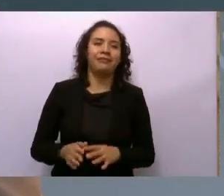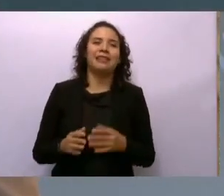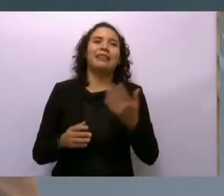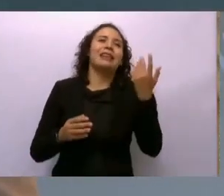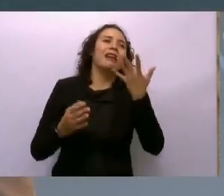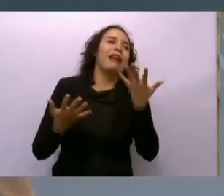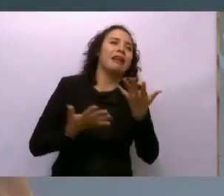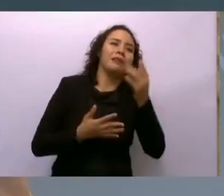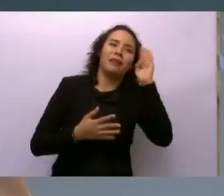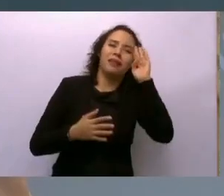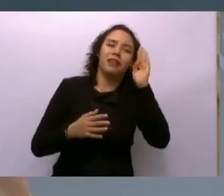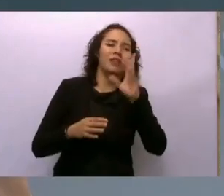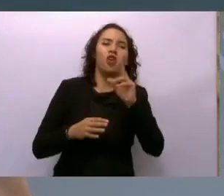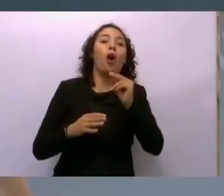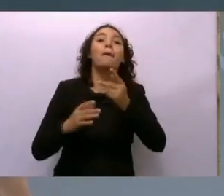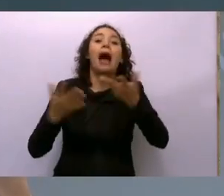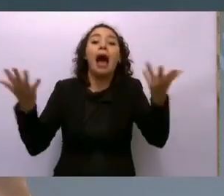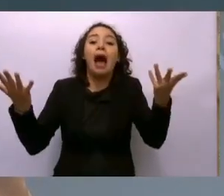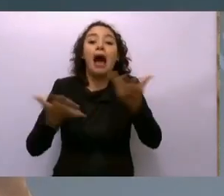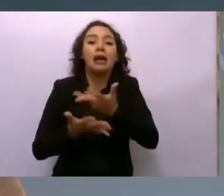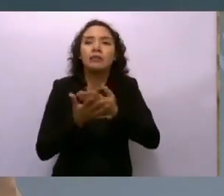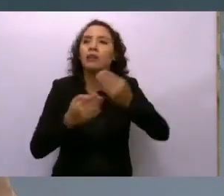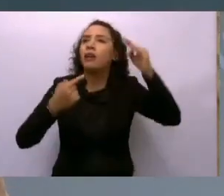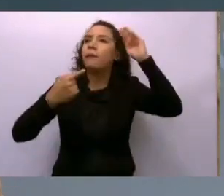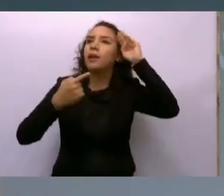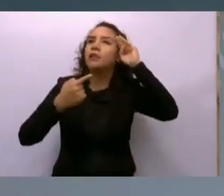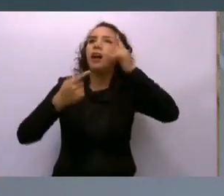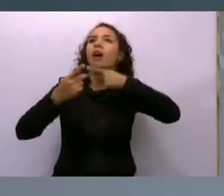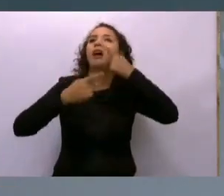Hechos, no palabras. Es decir,